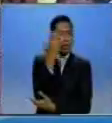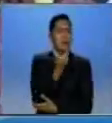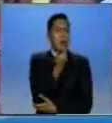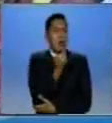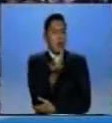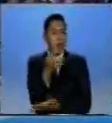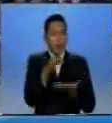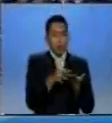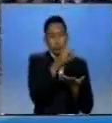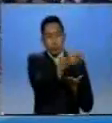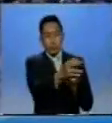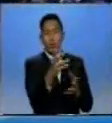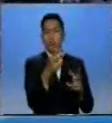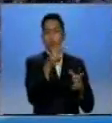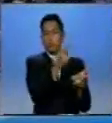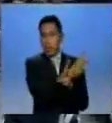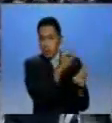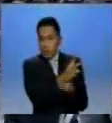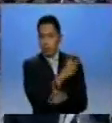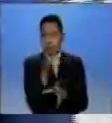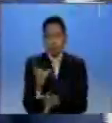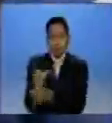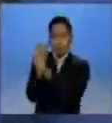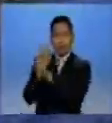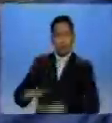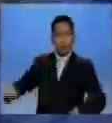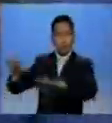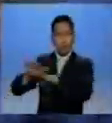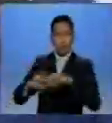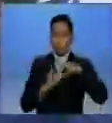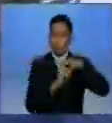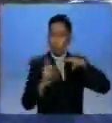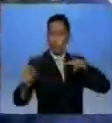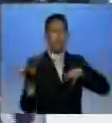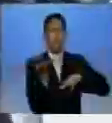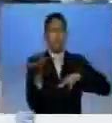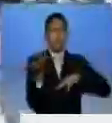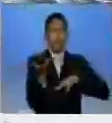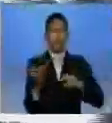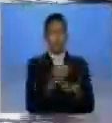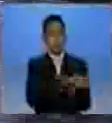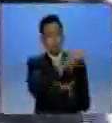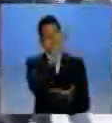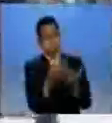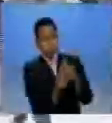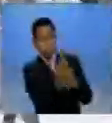de peligro, zonas seguras, rutas de evacuación, riesgos volcánicos, medidas